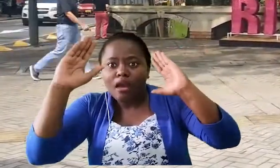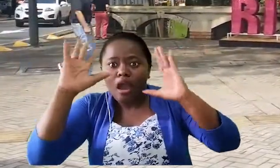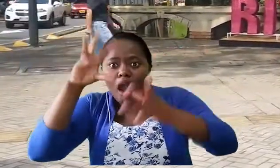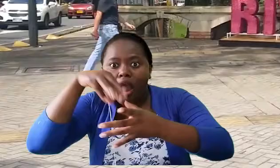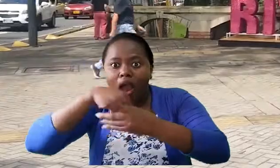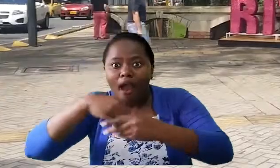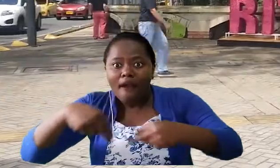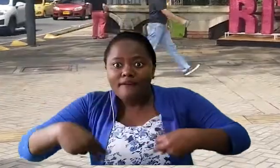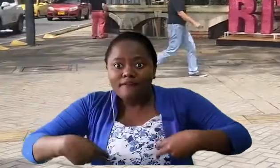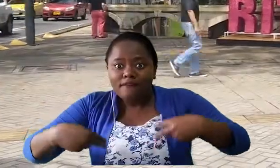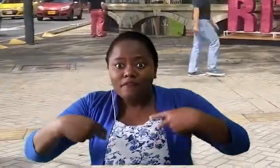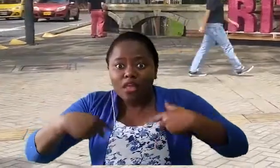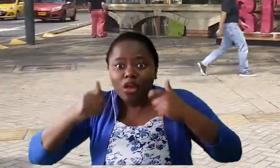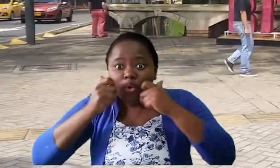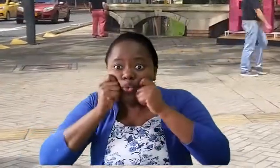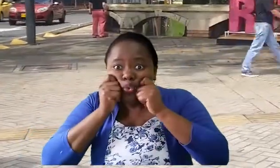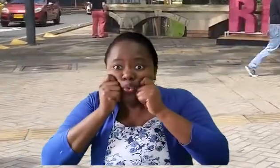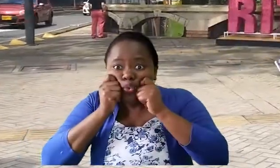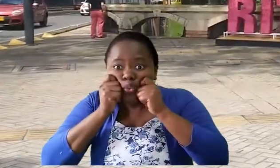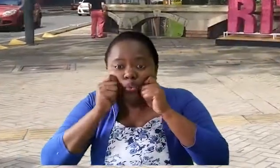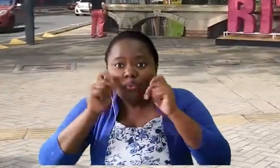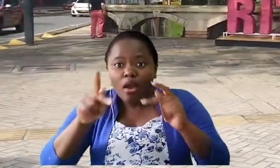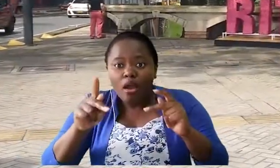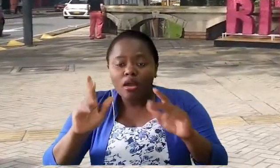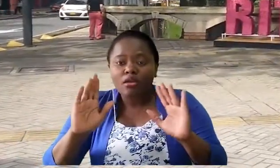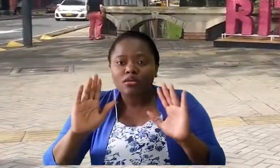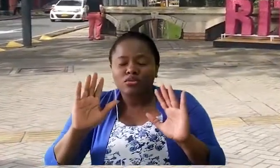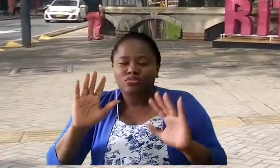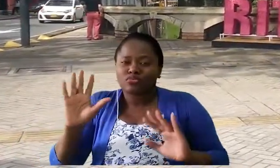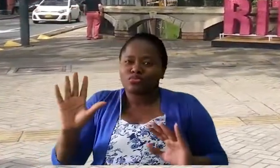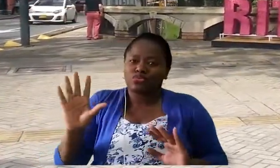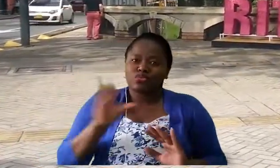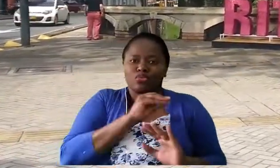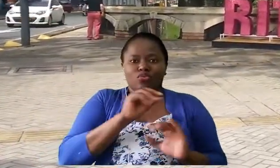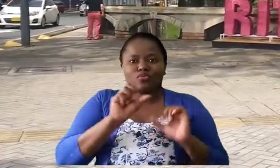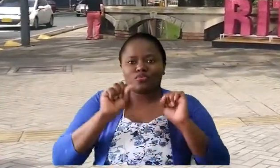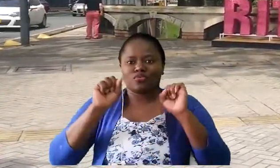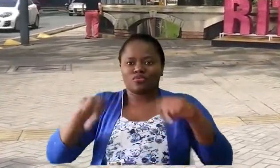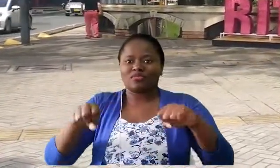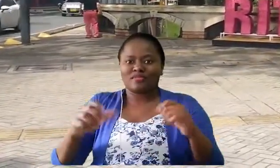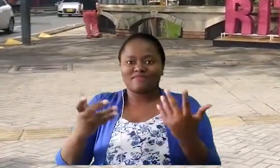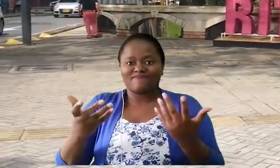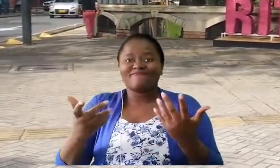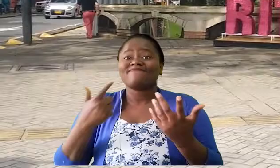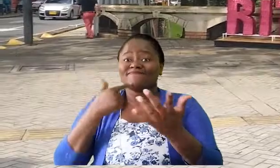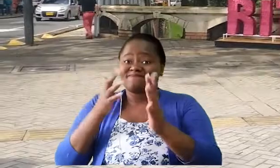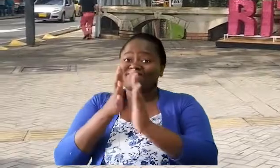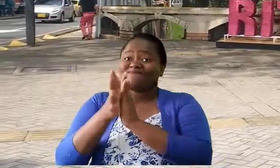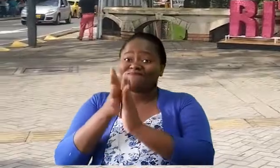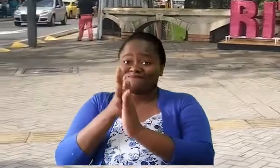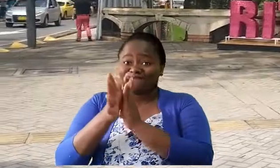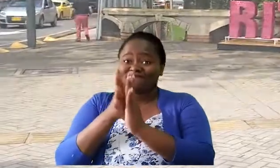toda especie de vida hubiese sido posible. Esto lo afirma el principio antrópico.